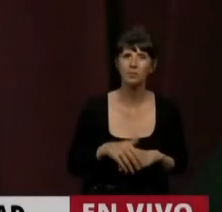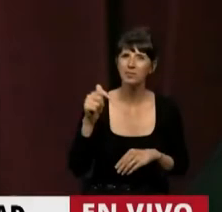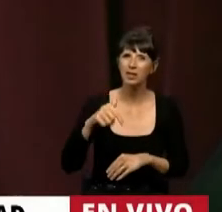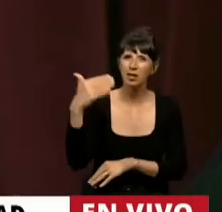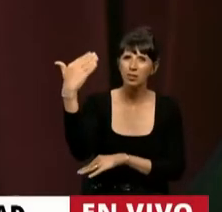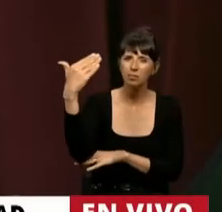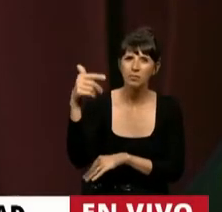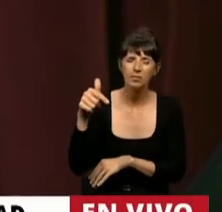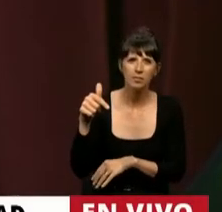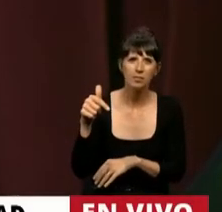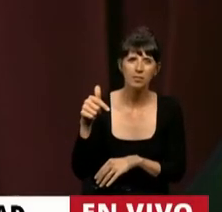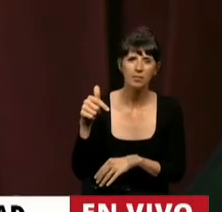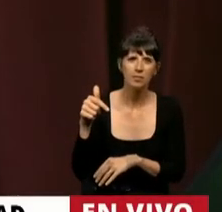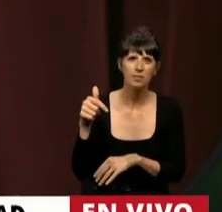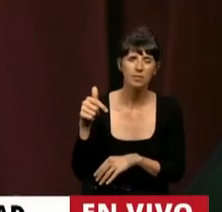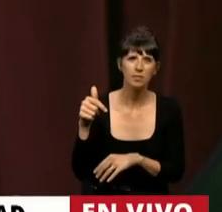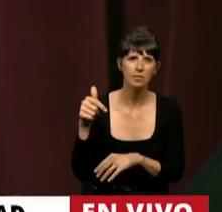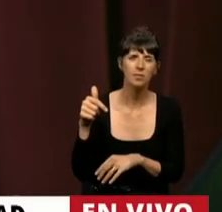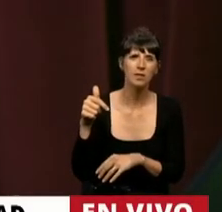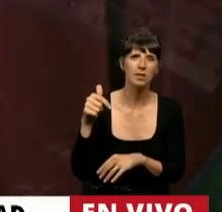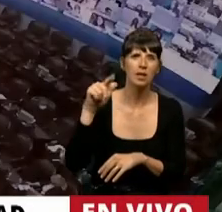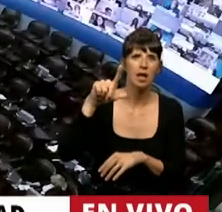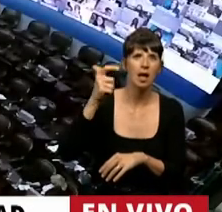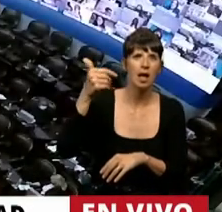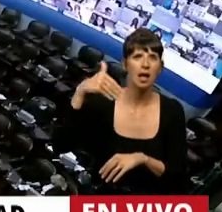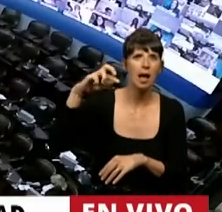Tiene la palabra la diputada Florencia Lampreave.